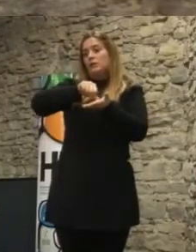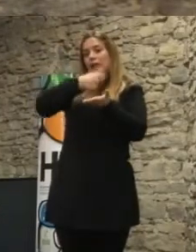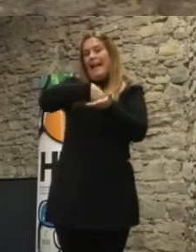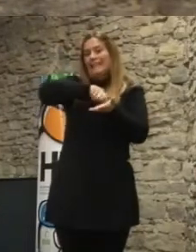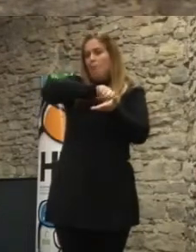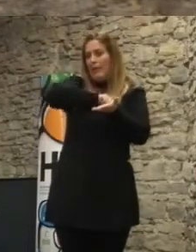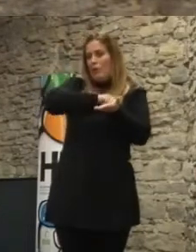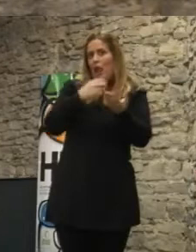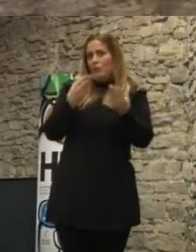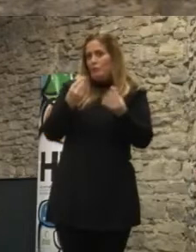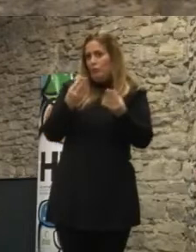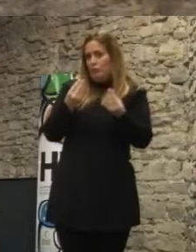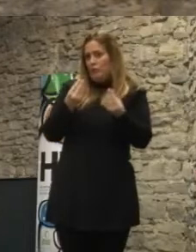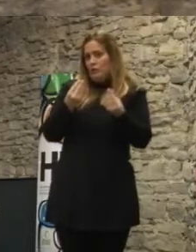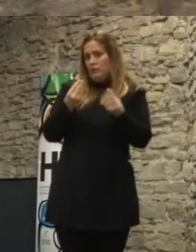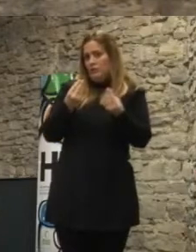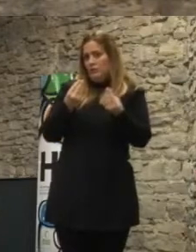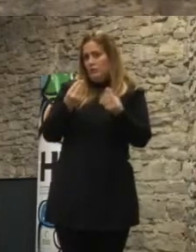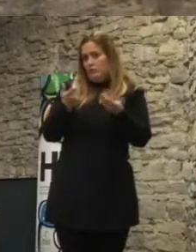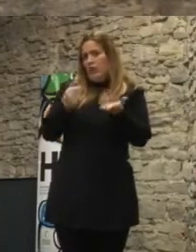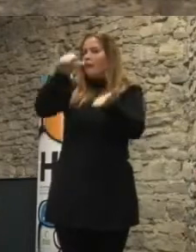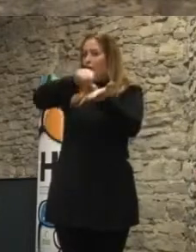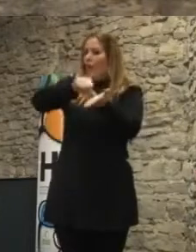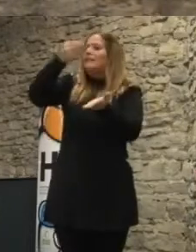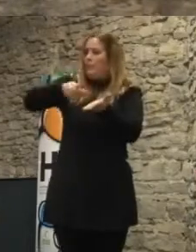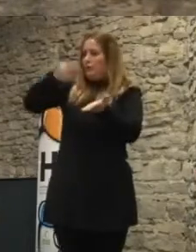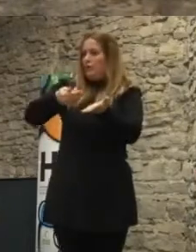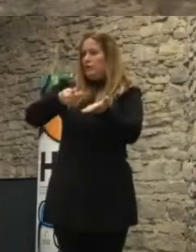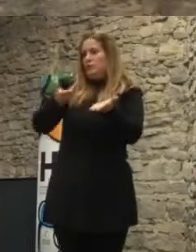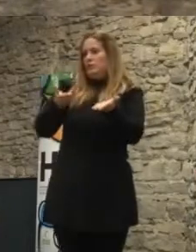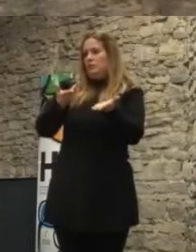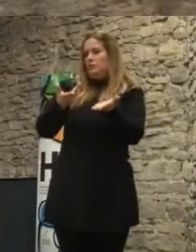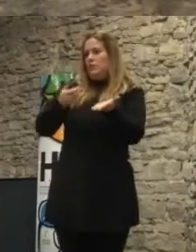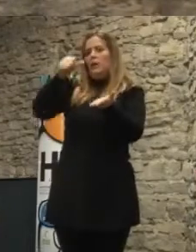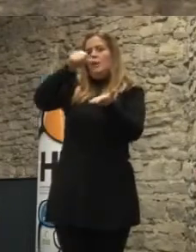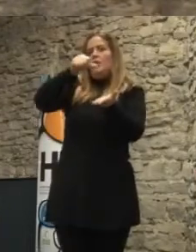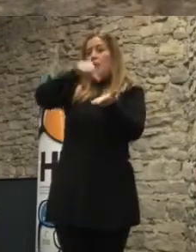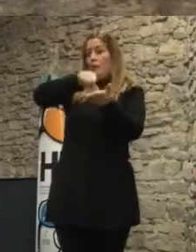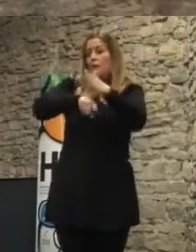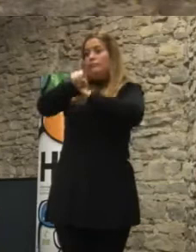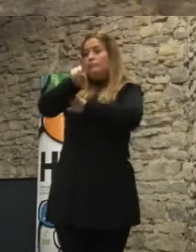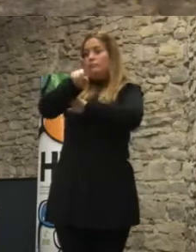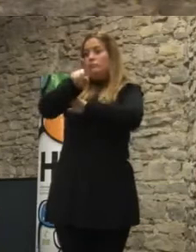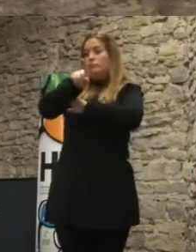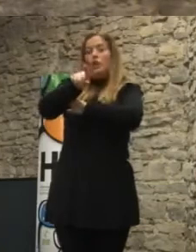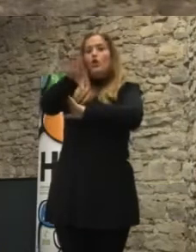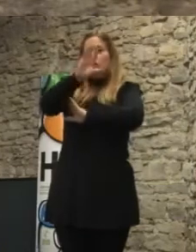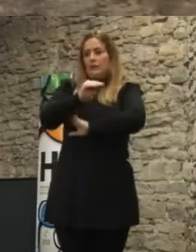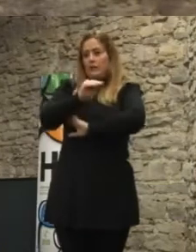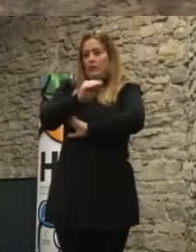españolas, sobre todo metropolitanas, sin el papel que jugaron en su momento el movimiento